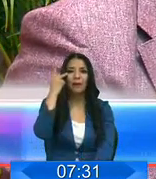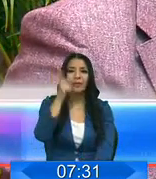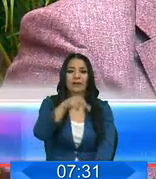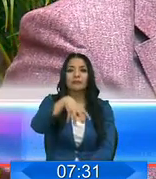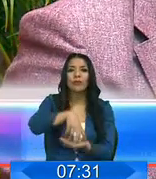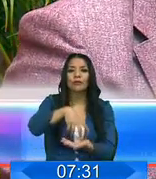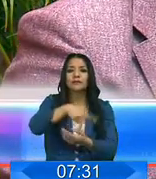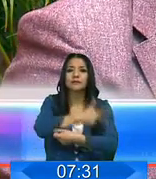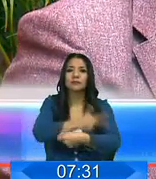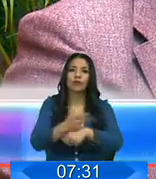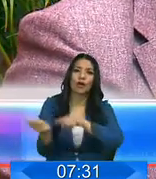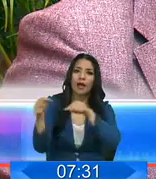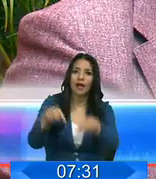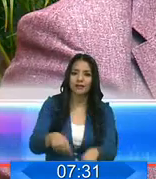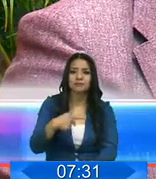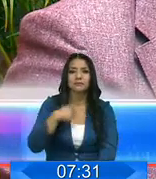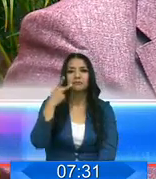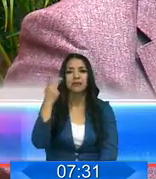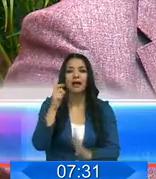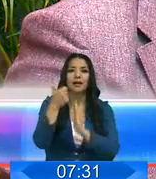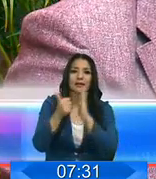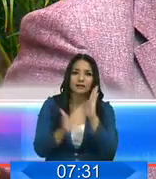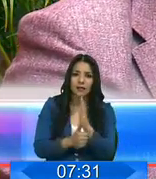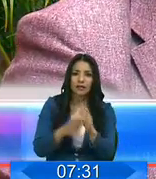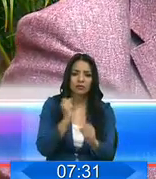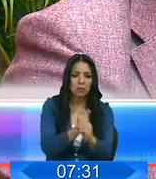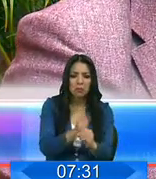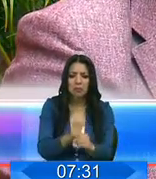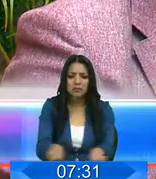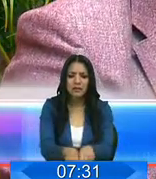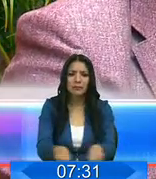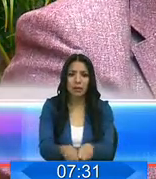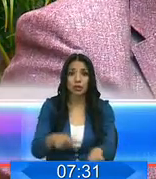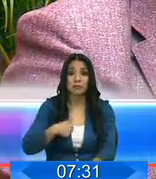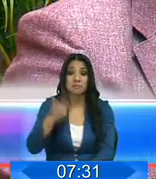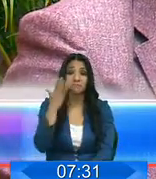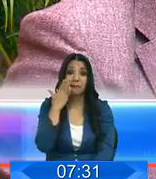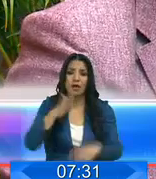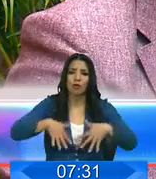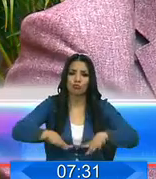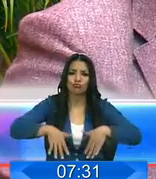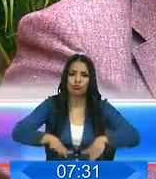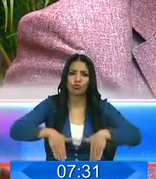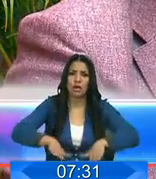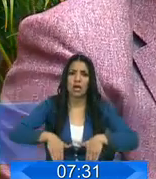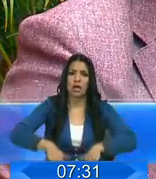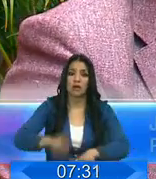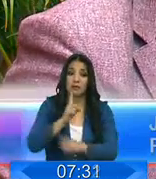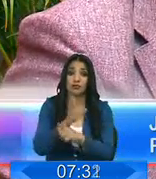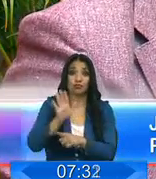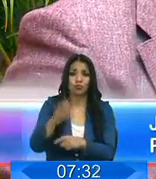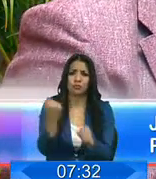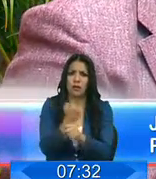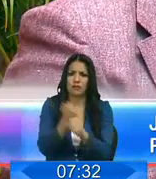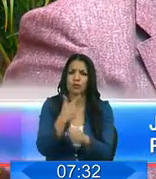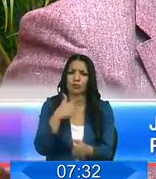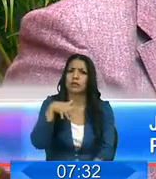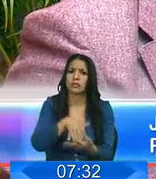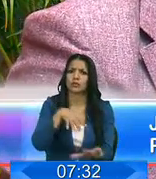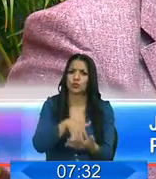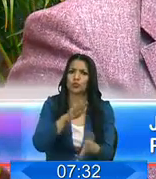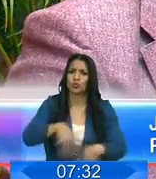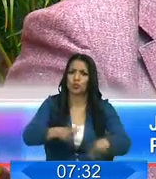de Chimborazo, padres artesanos, padres zapateros, una madre costurera, que tuvimos la oportunidad con su trabajo de estudiar en las